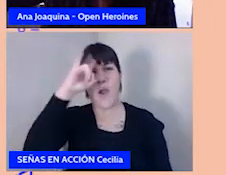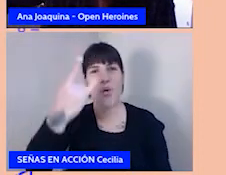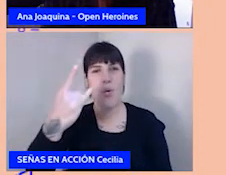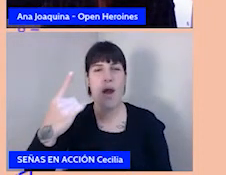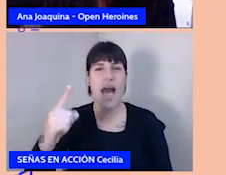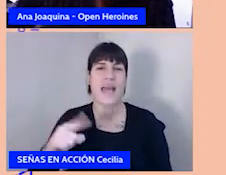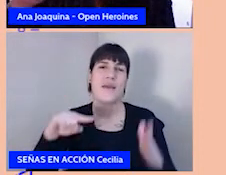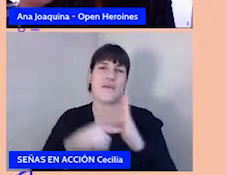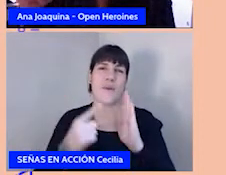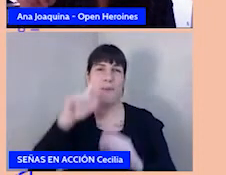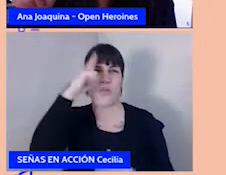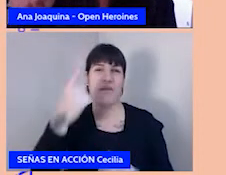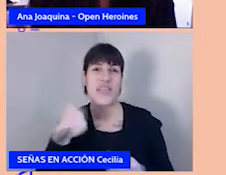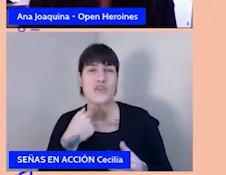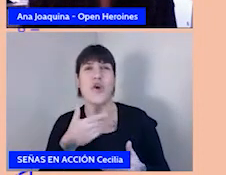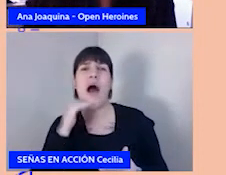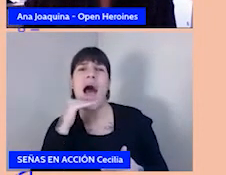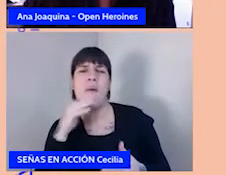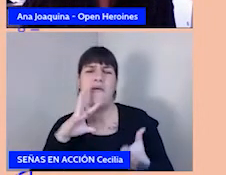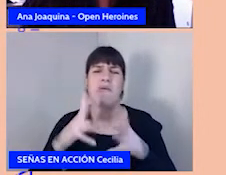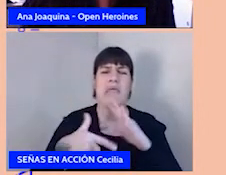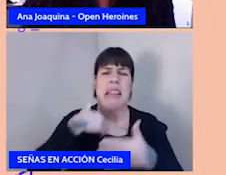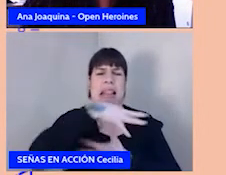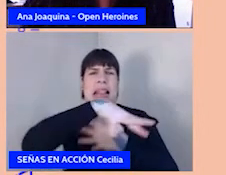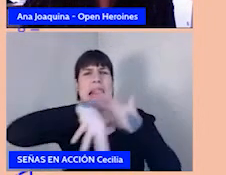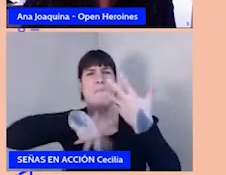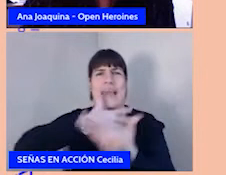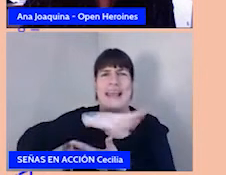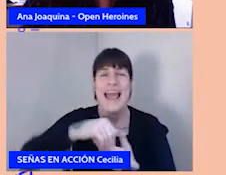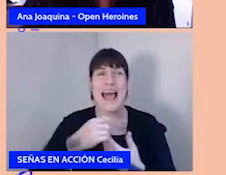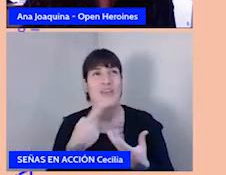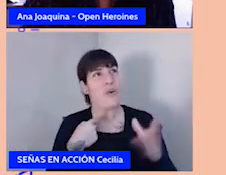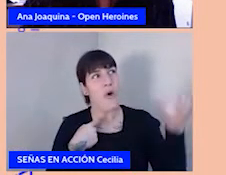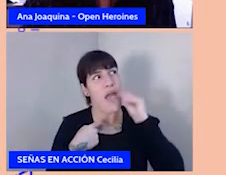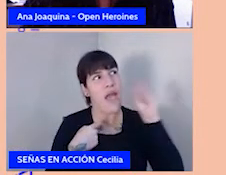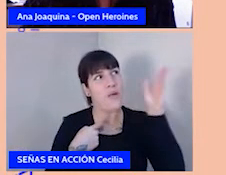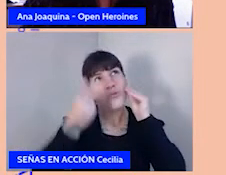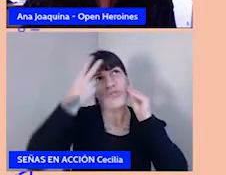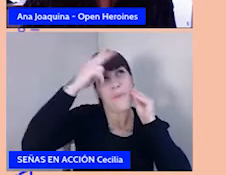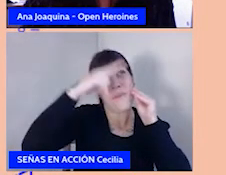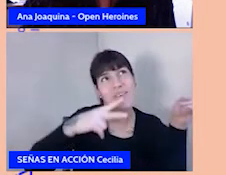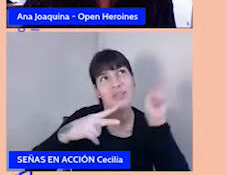es por eso, es esa mezcla que no dejo ir a México, pero escucho todos los días esto, ¿no?